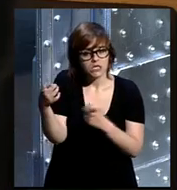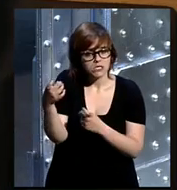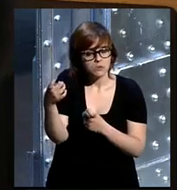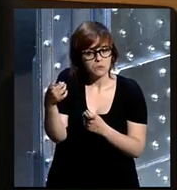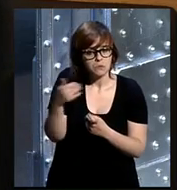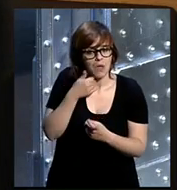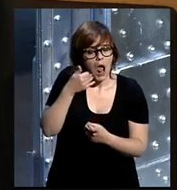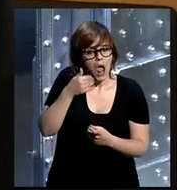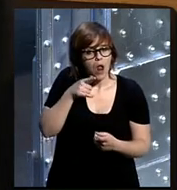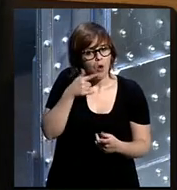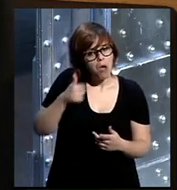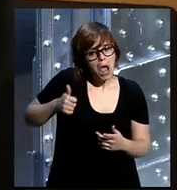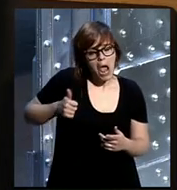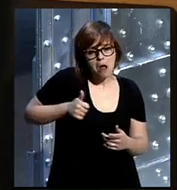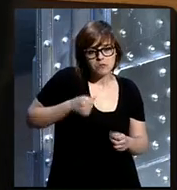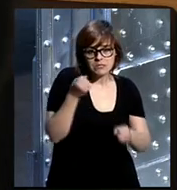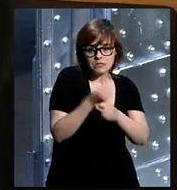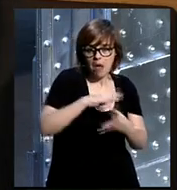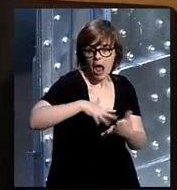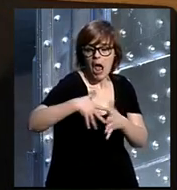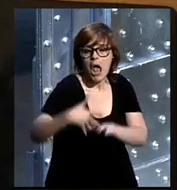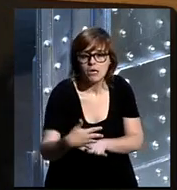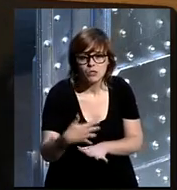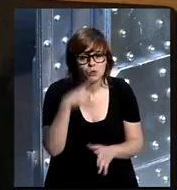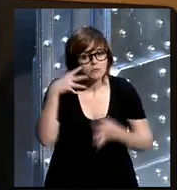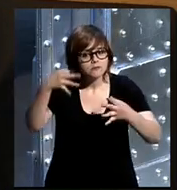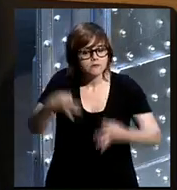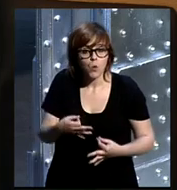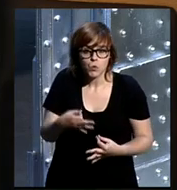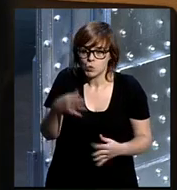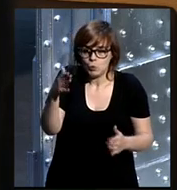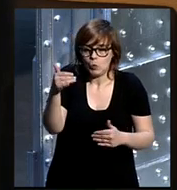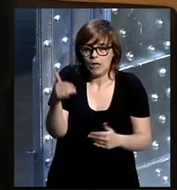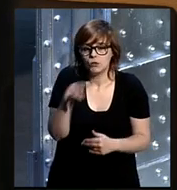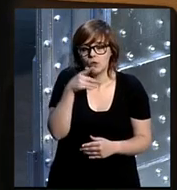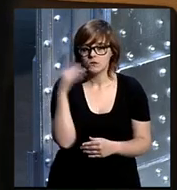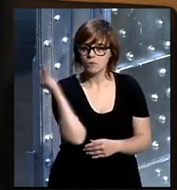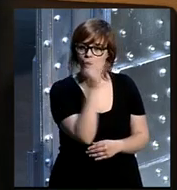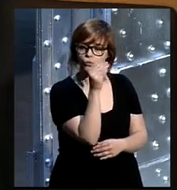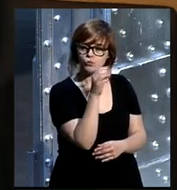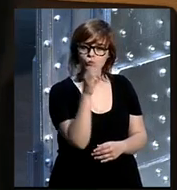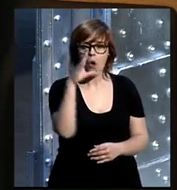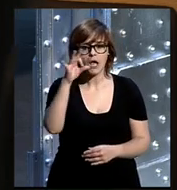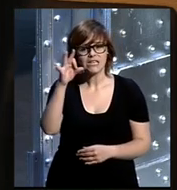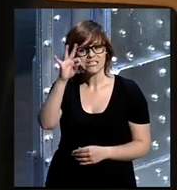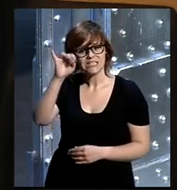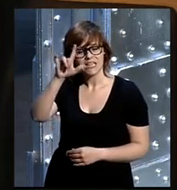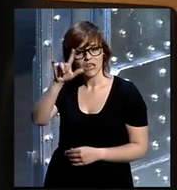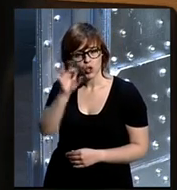es común o no. No estoy seguro, y mi pregunta va dirigido a doña Pilar del Castillo